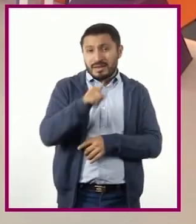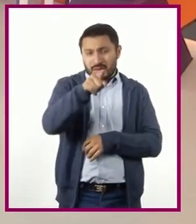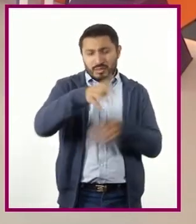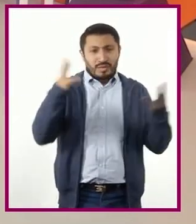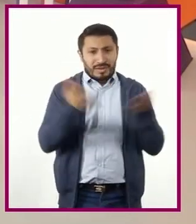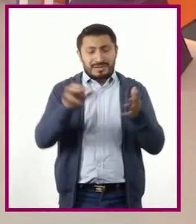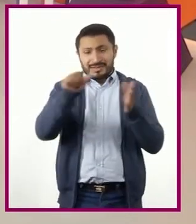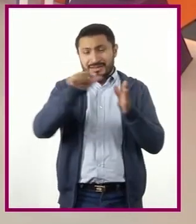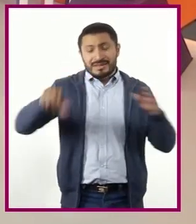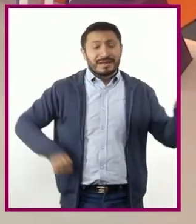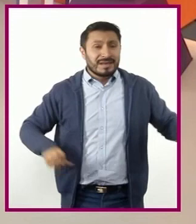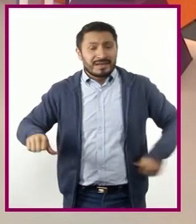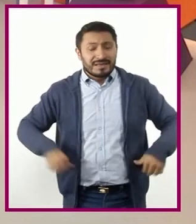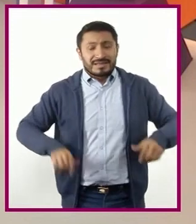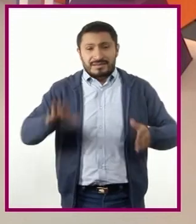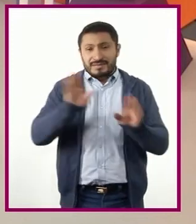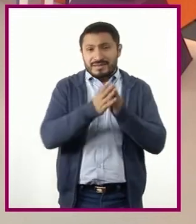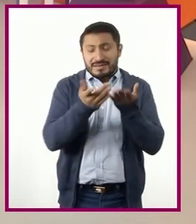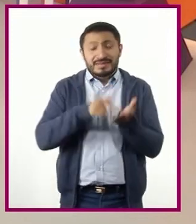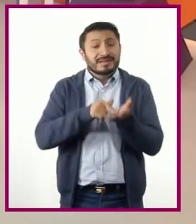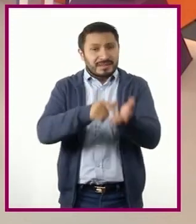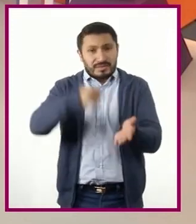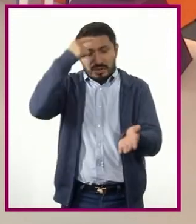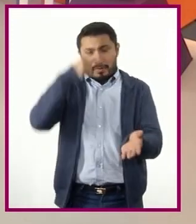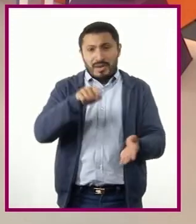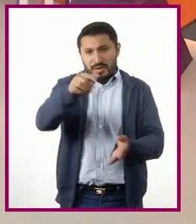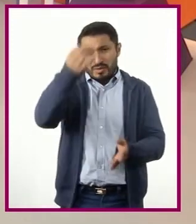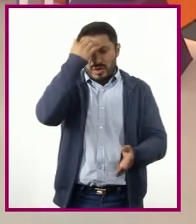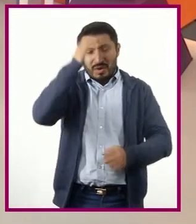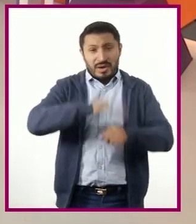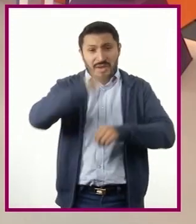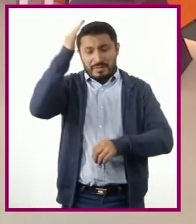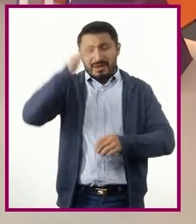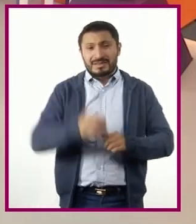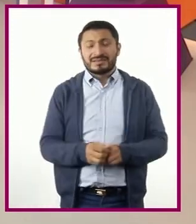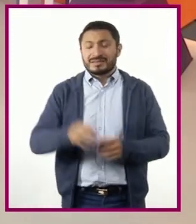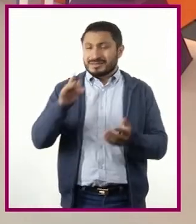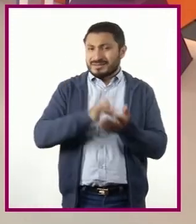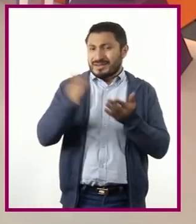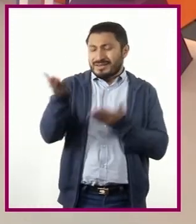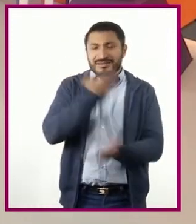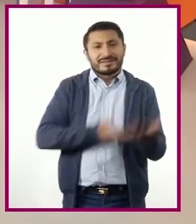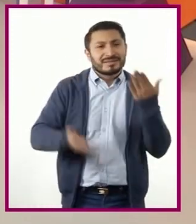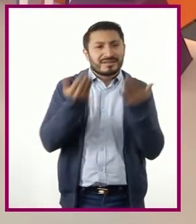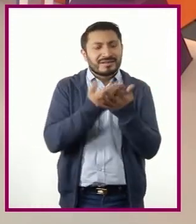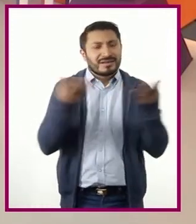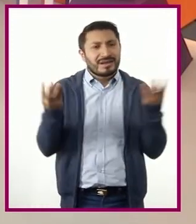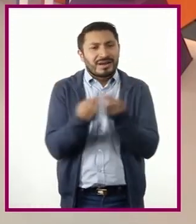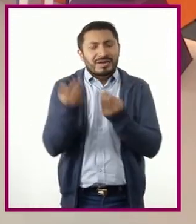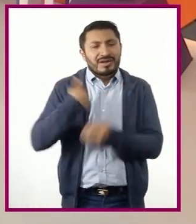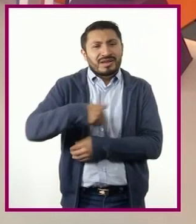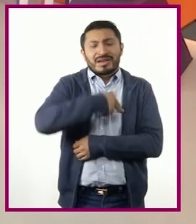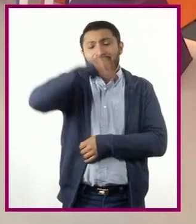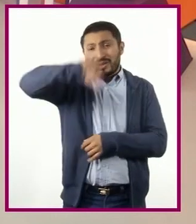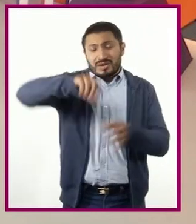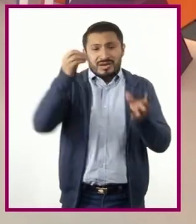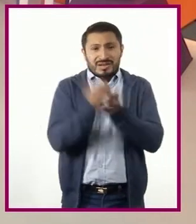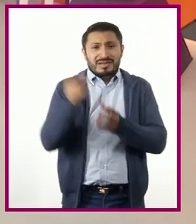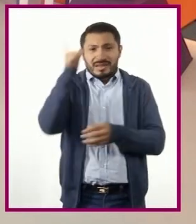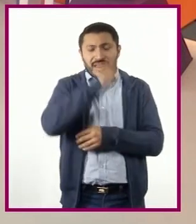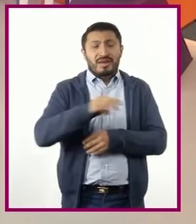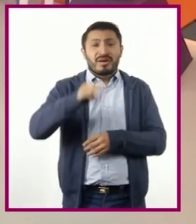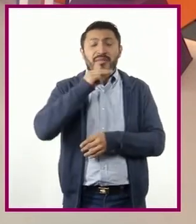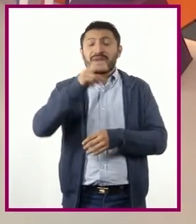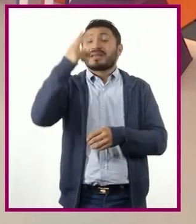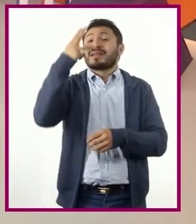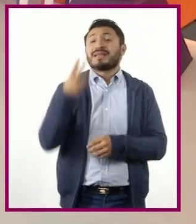que se sugieren para reafirmar sus conocimientos. Gracias por compartir con nosotros esta sesión de Lengua